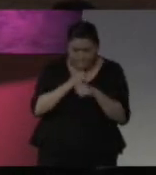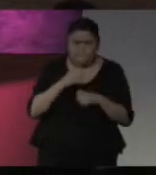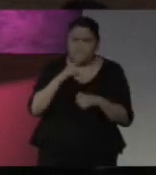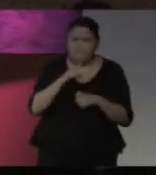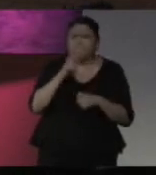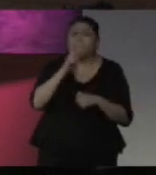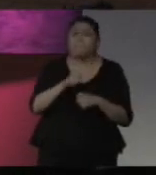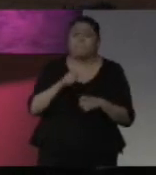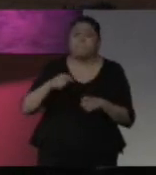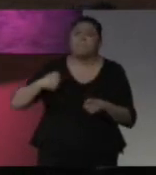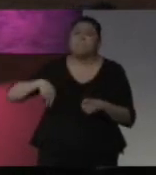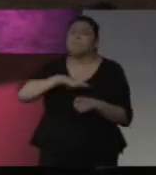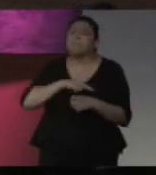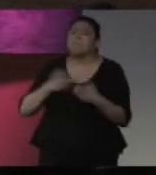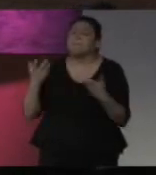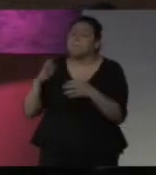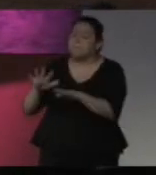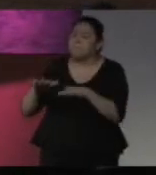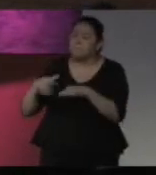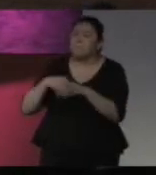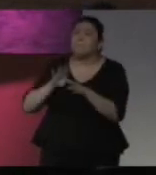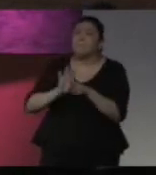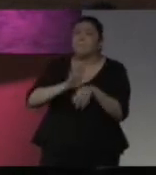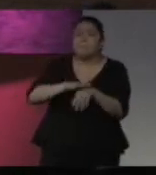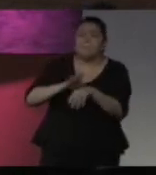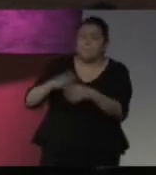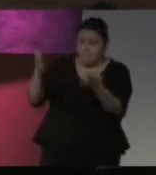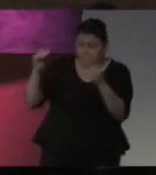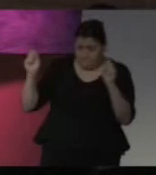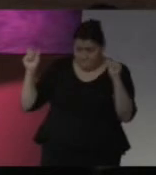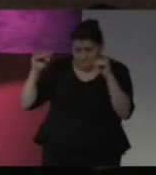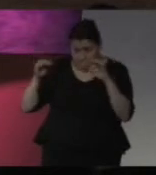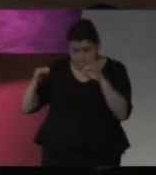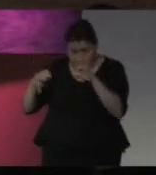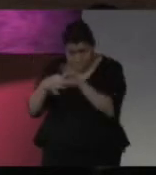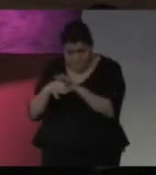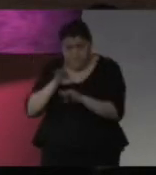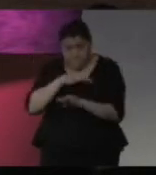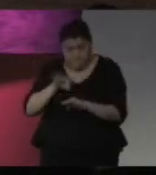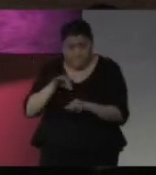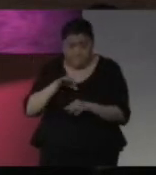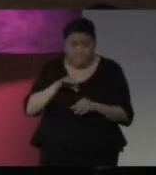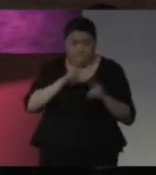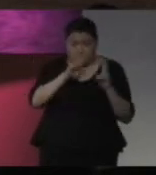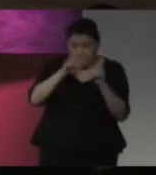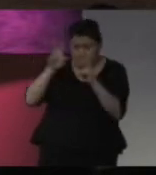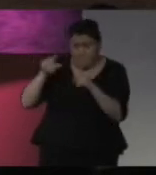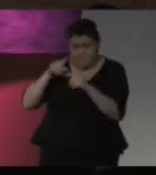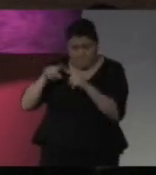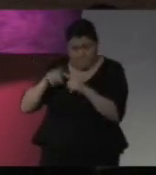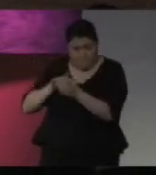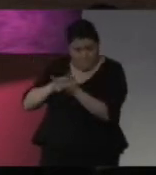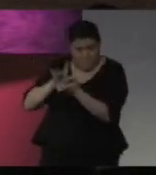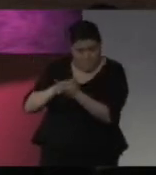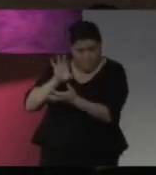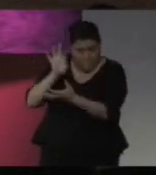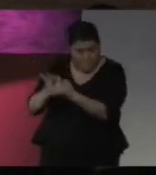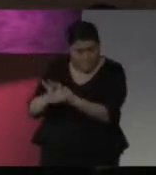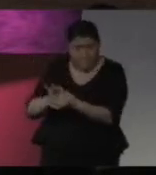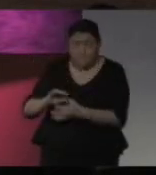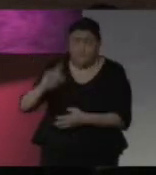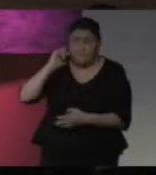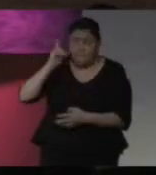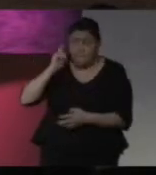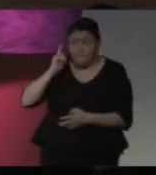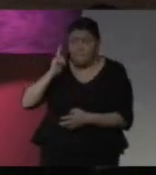¿Qué se puede hacer? ¿Están convocando para sumarnos desde los distintos ámbitos? Ojalá vía